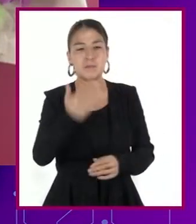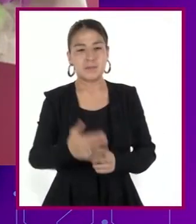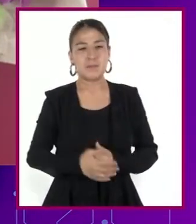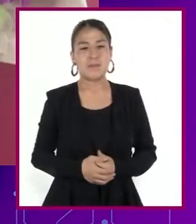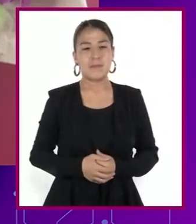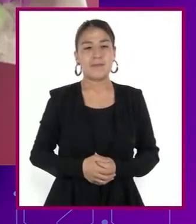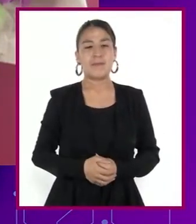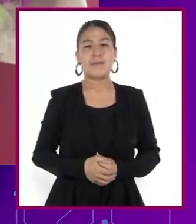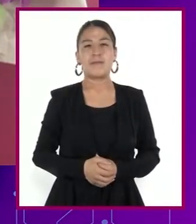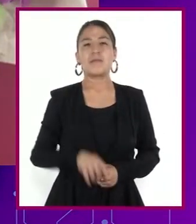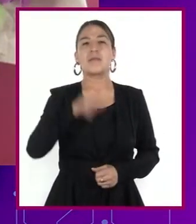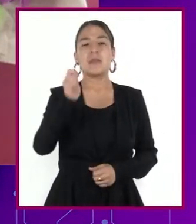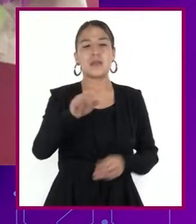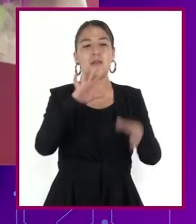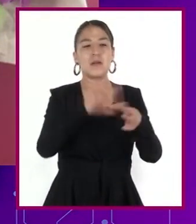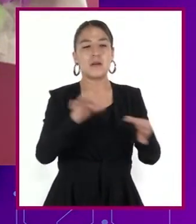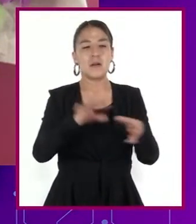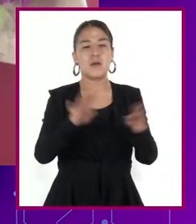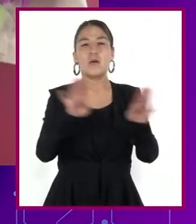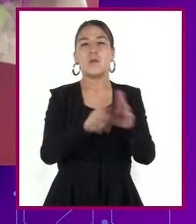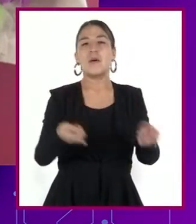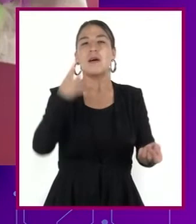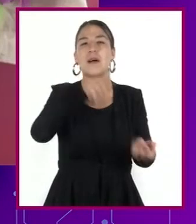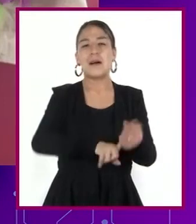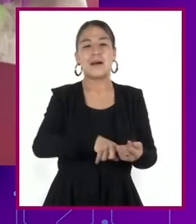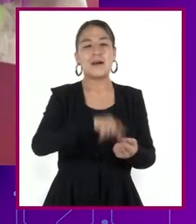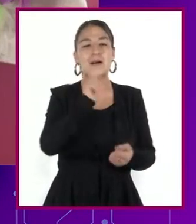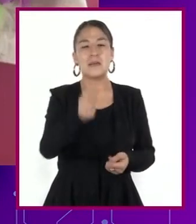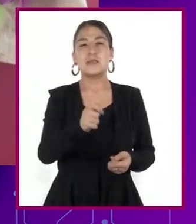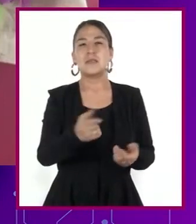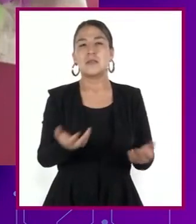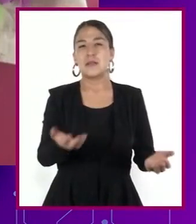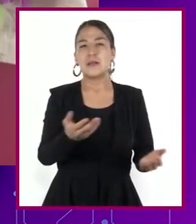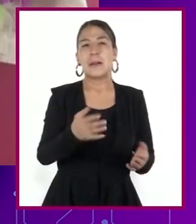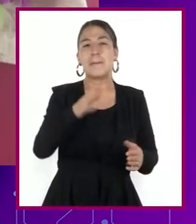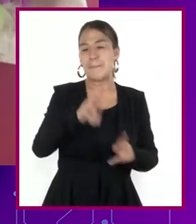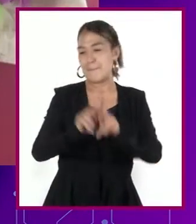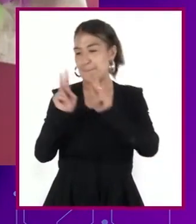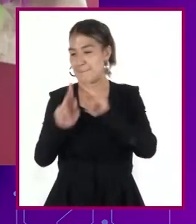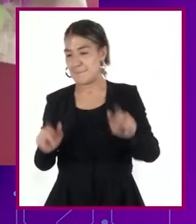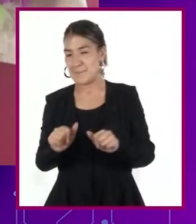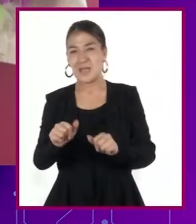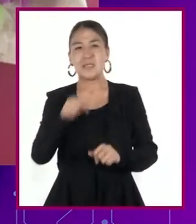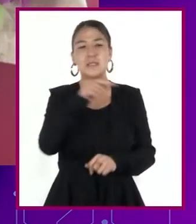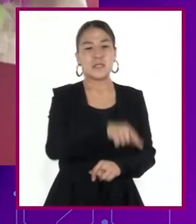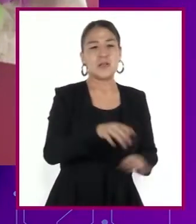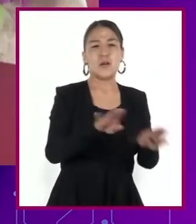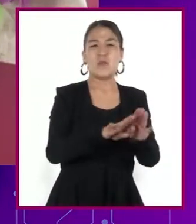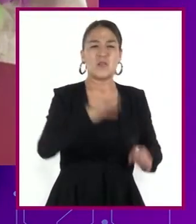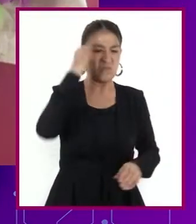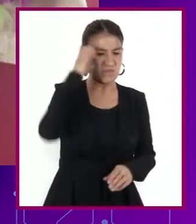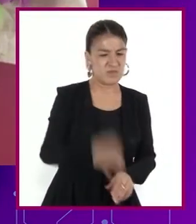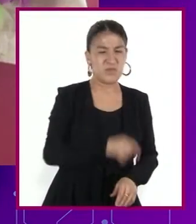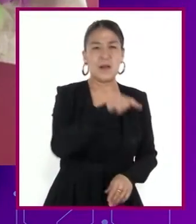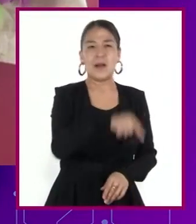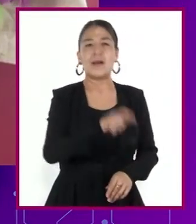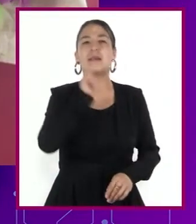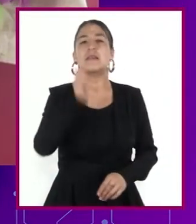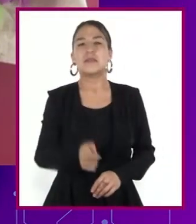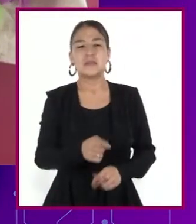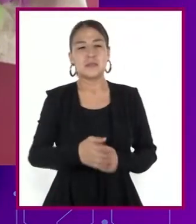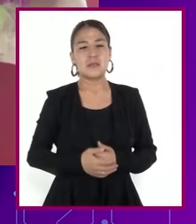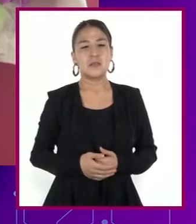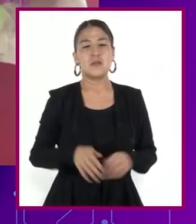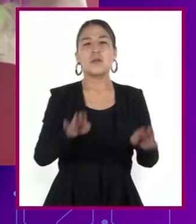Está en el tercer vértice de un triángulo en el que los otros dos son la pasividad y la agresividad. Situados en